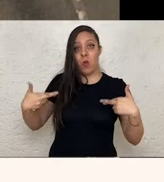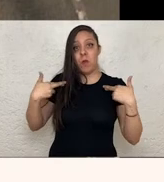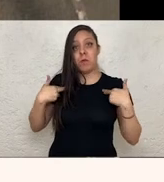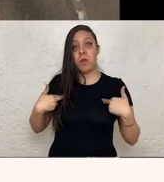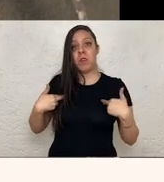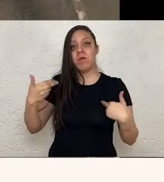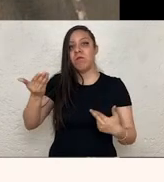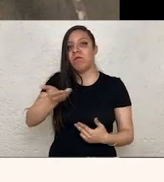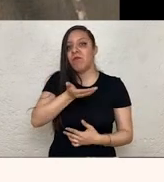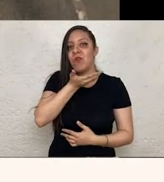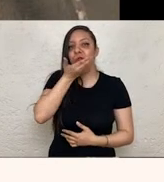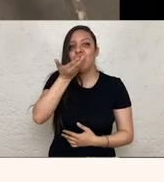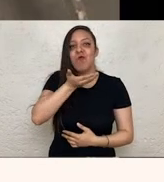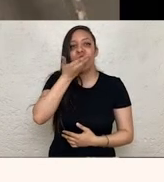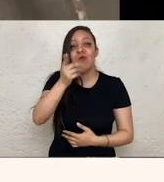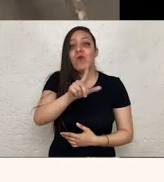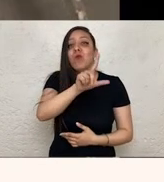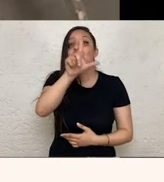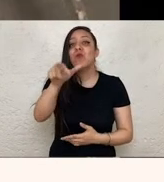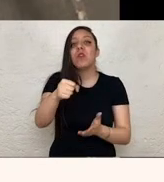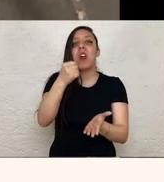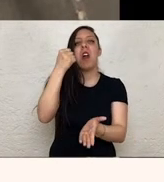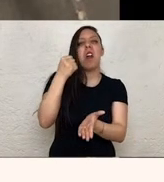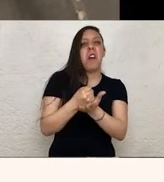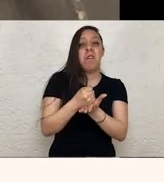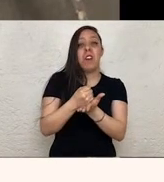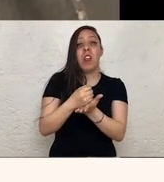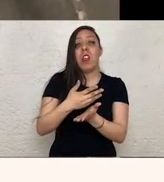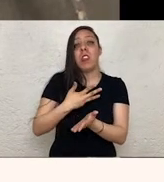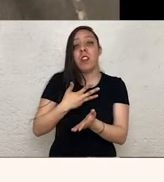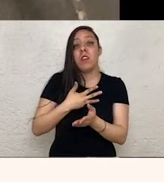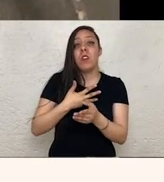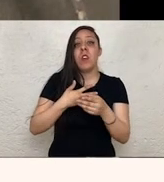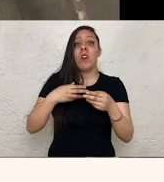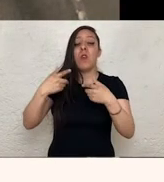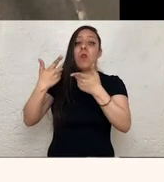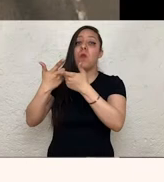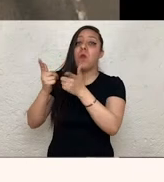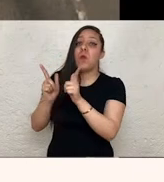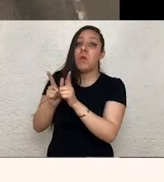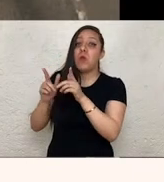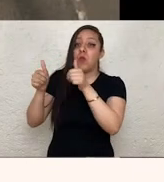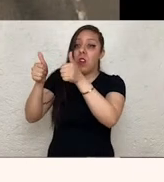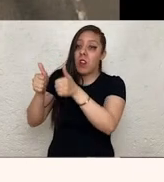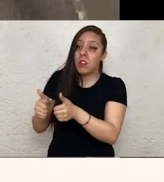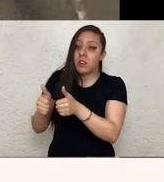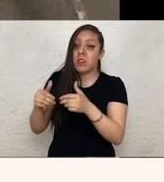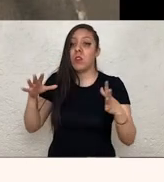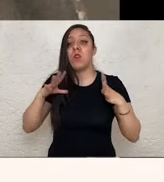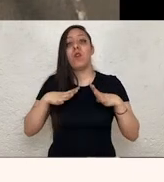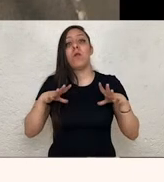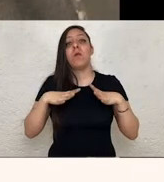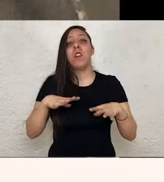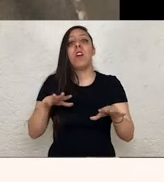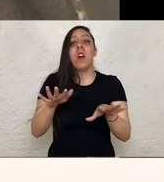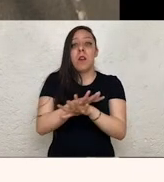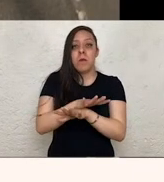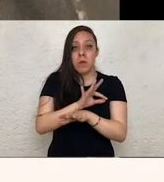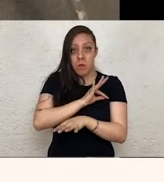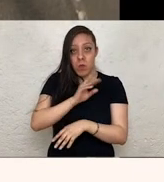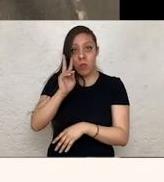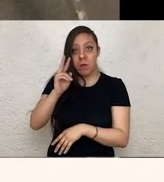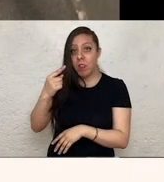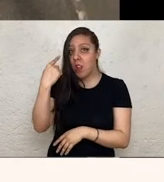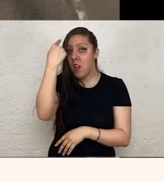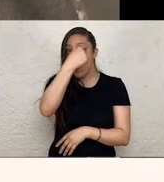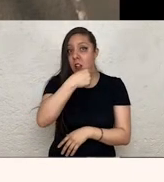trajes tradicionales. Ya después iban a tener que poner los trajes de la reserva. Se puede ver, se